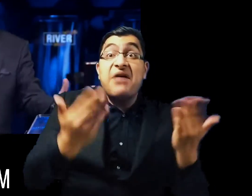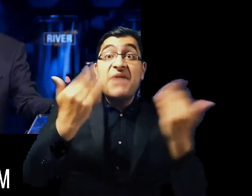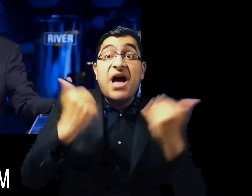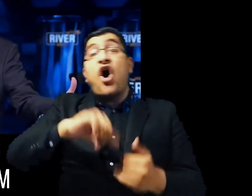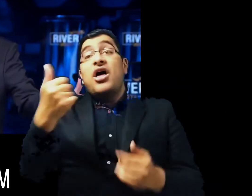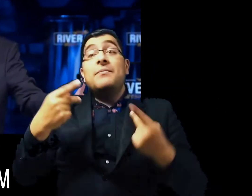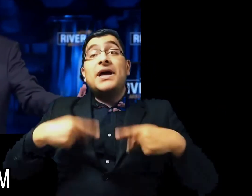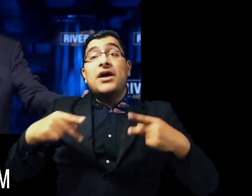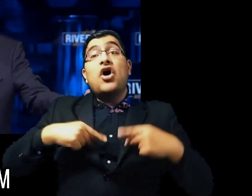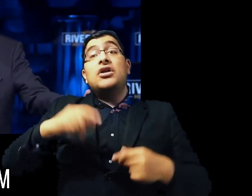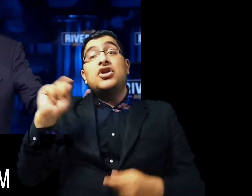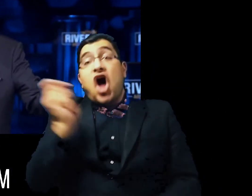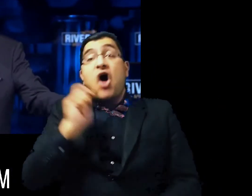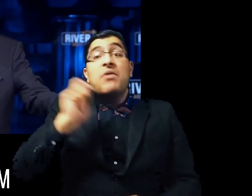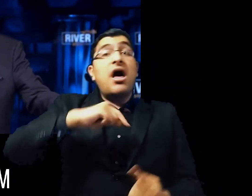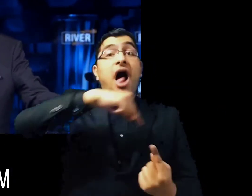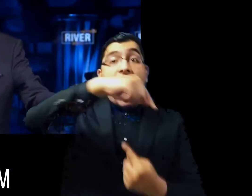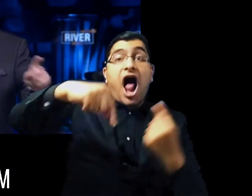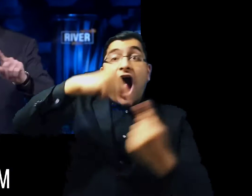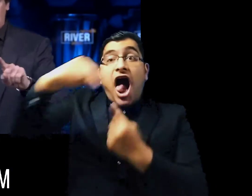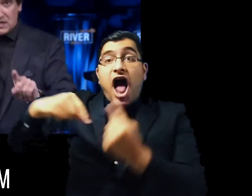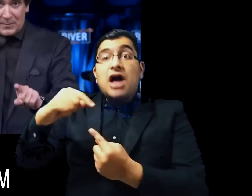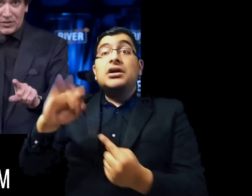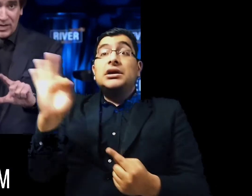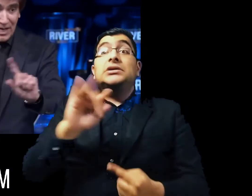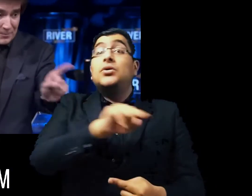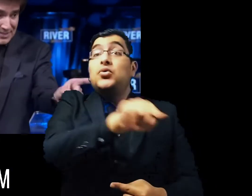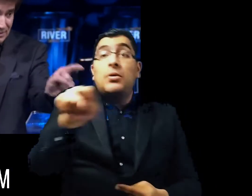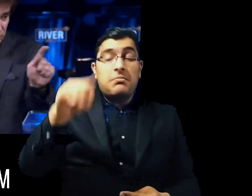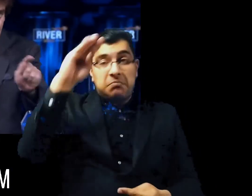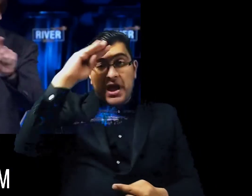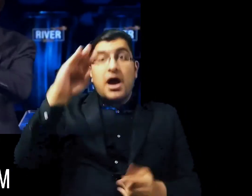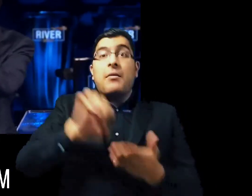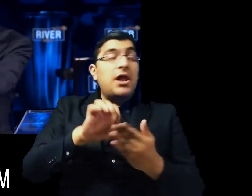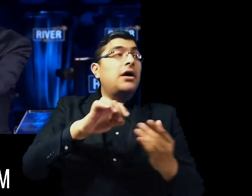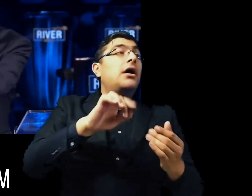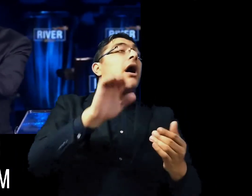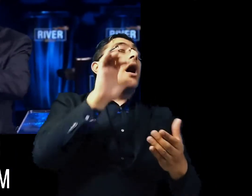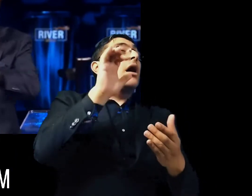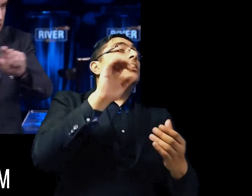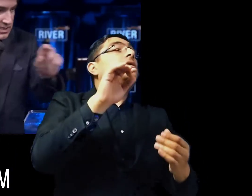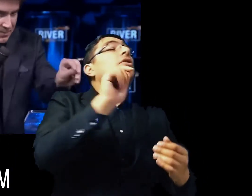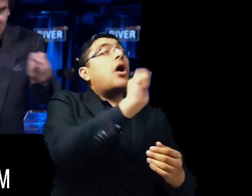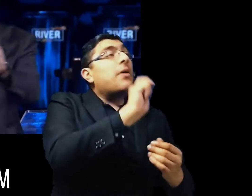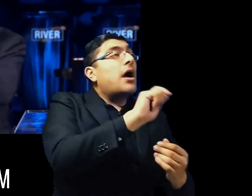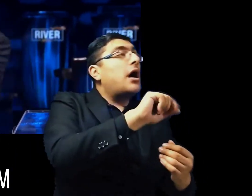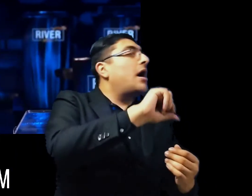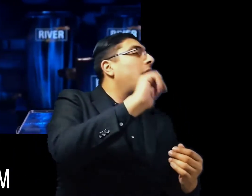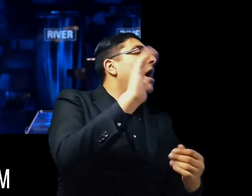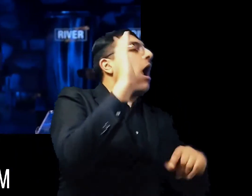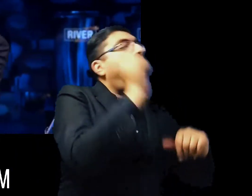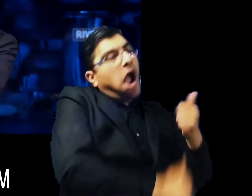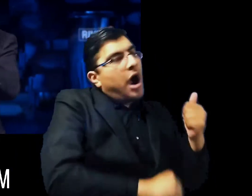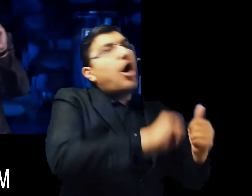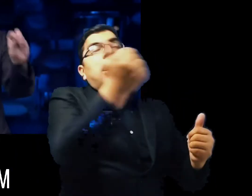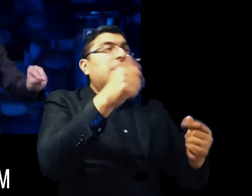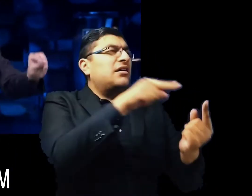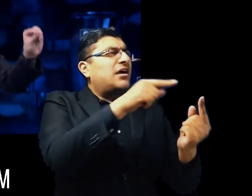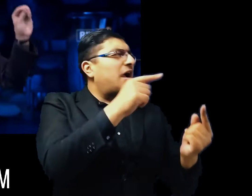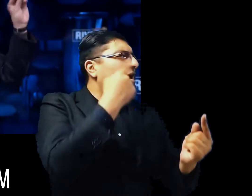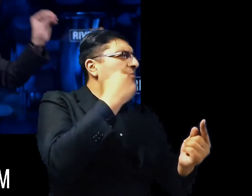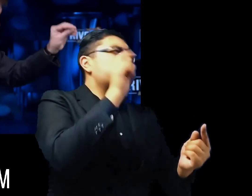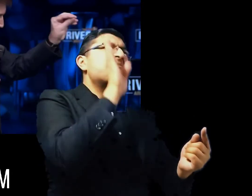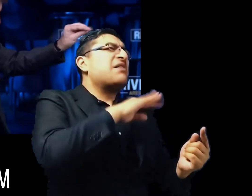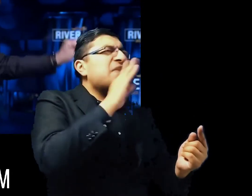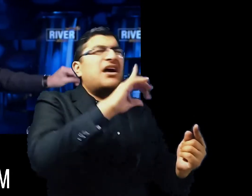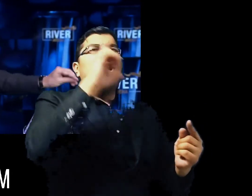en las relaciones. Tal vez eres de esas personas que pasan de una relación a otra y siempre encuentras defectos en la otra persona.